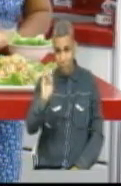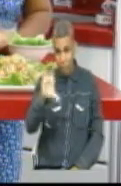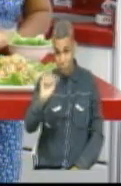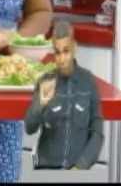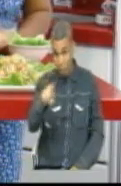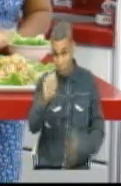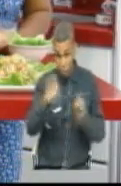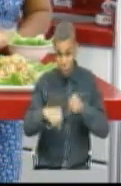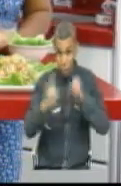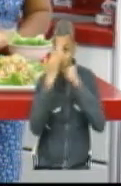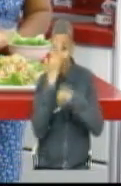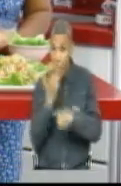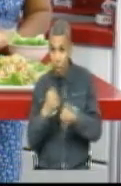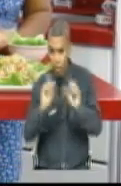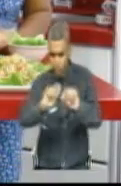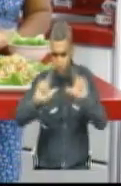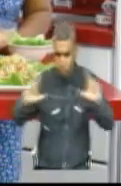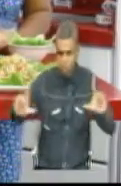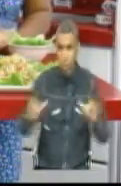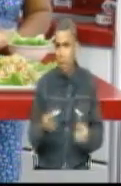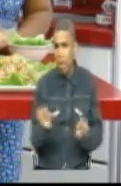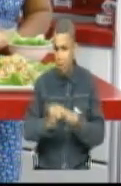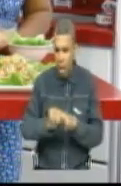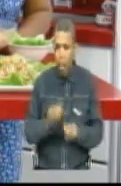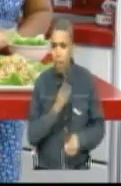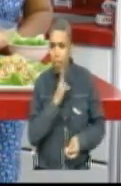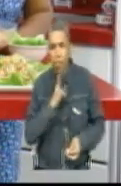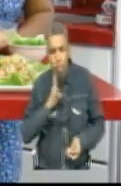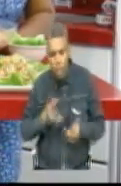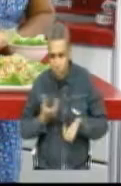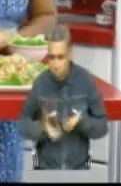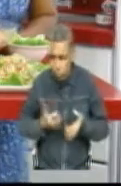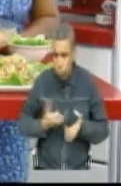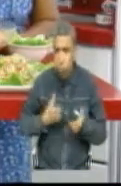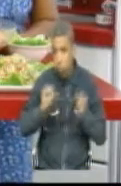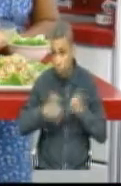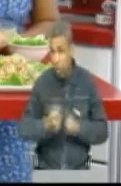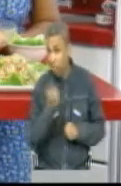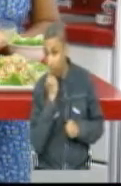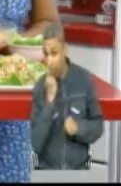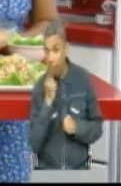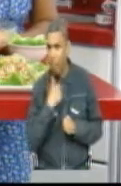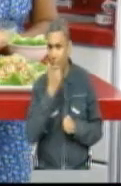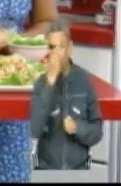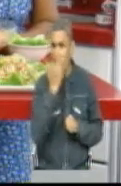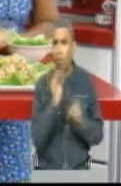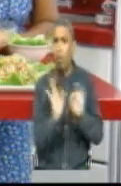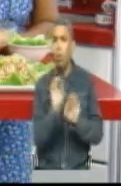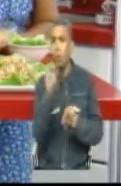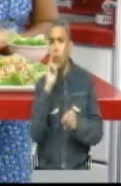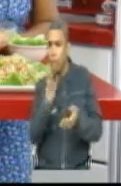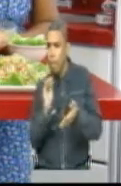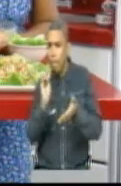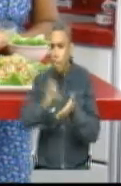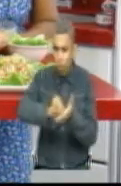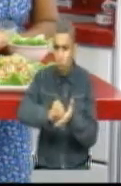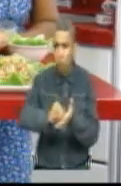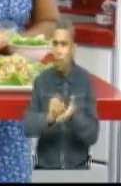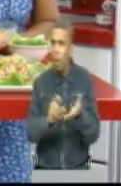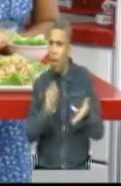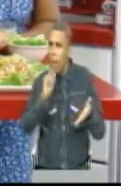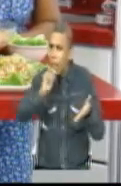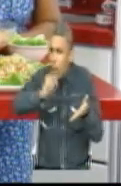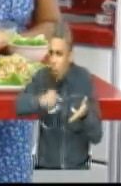ustedes intentar hacer como ya se los he dicho pueden dejar sus mensajes en nuestra fanpage de facebook y hay de facebook y ahí pueden con nosotros